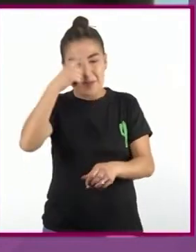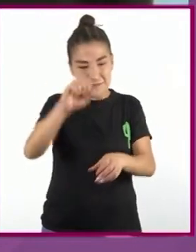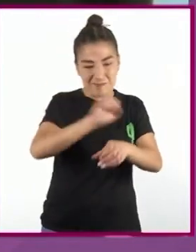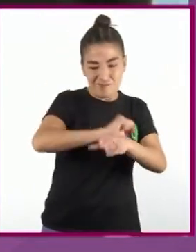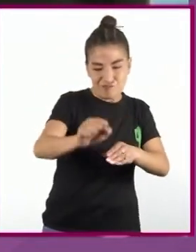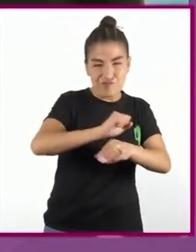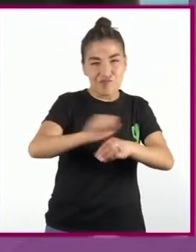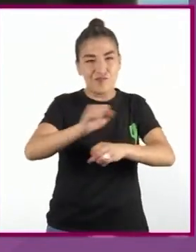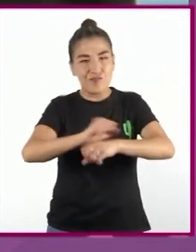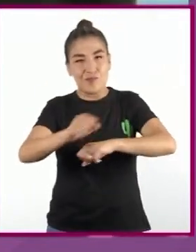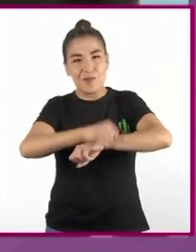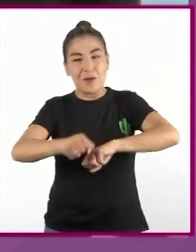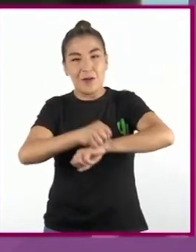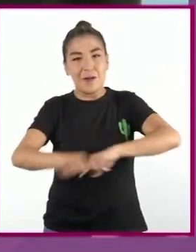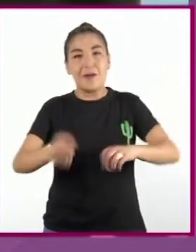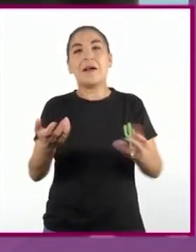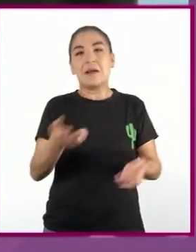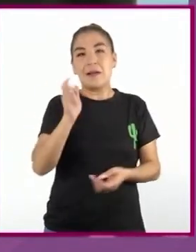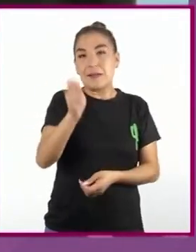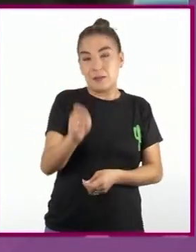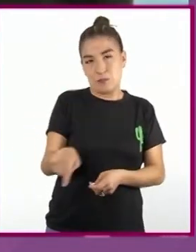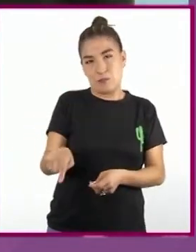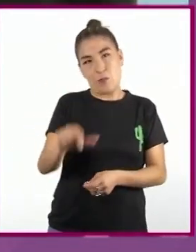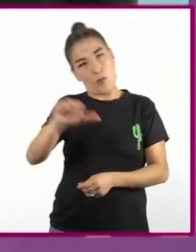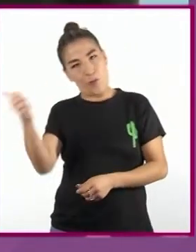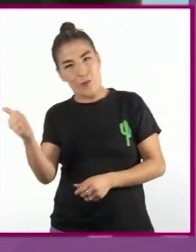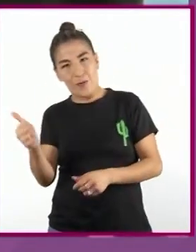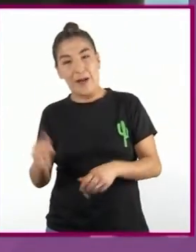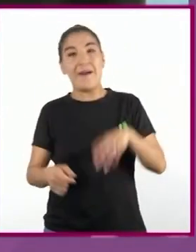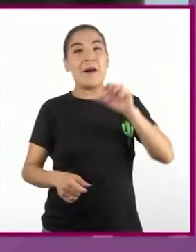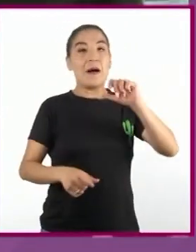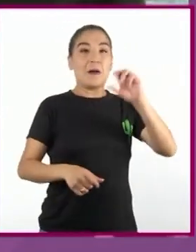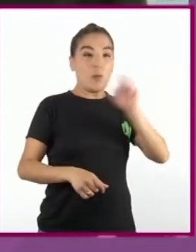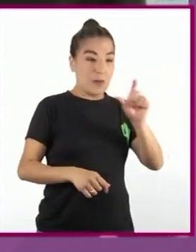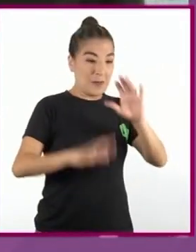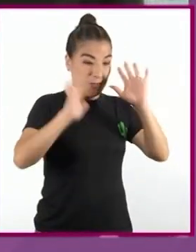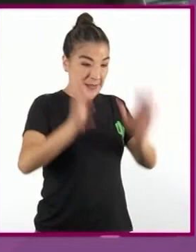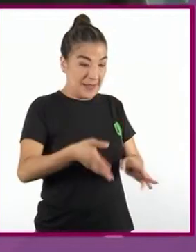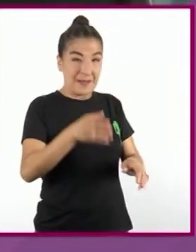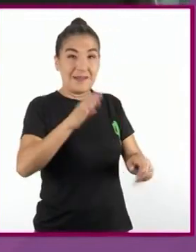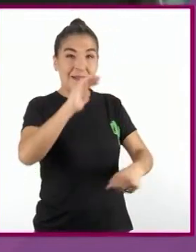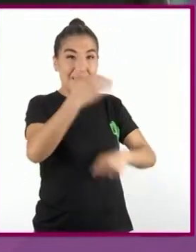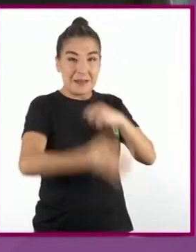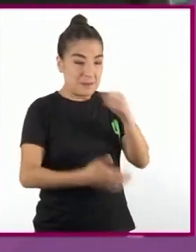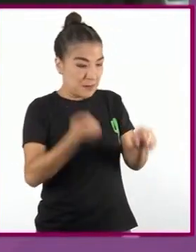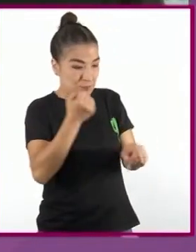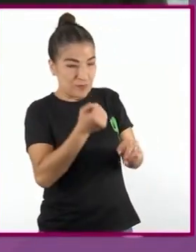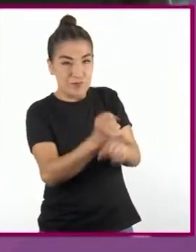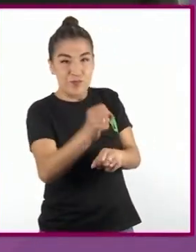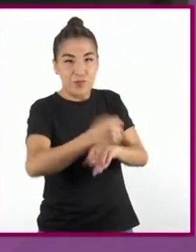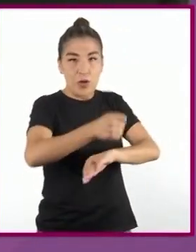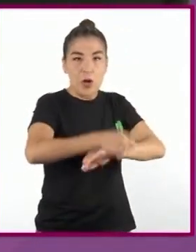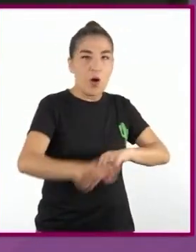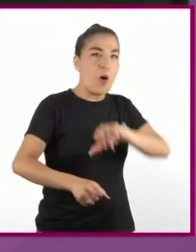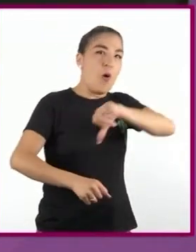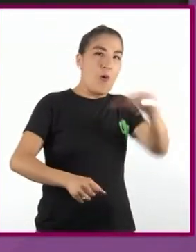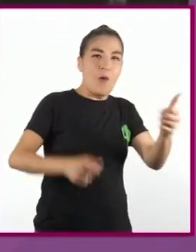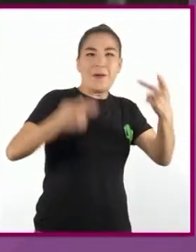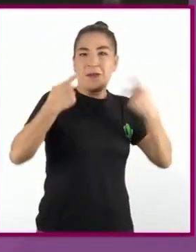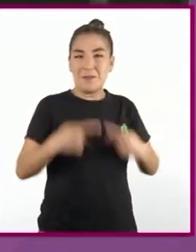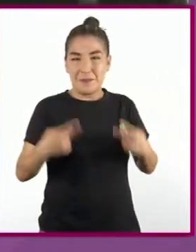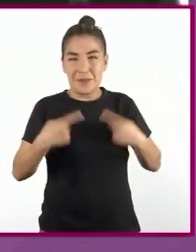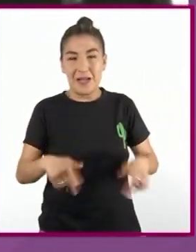las lascas para bifaciales, sean unos, y los que terminan los talladores, que ya terminan los productos, sean otros. Por eso quiere